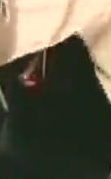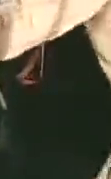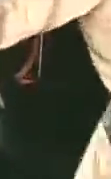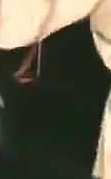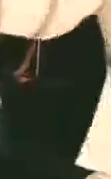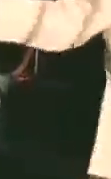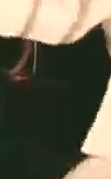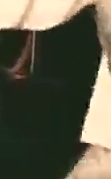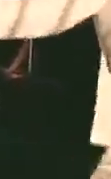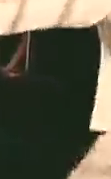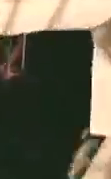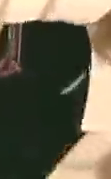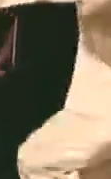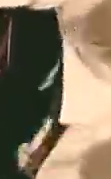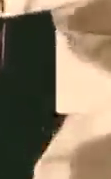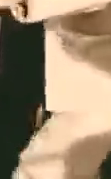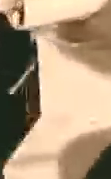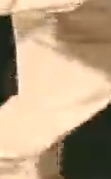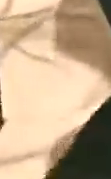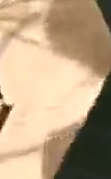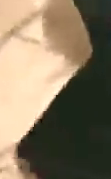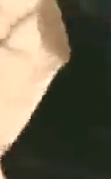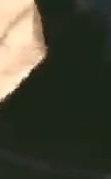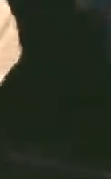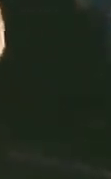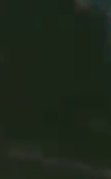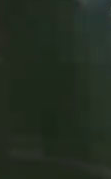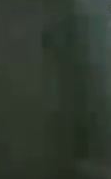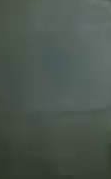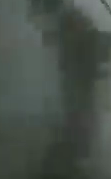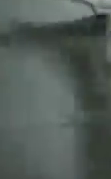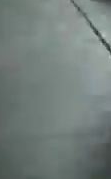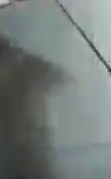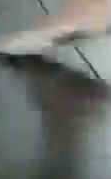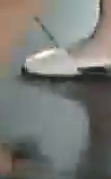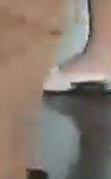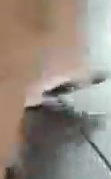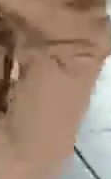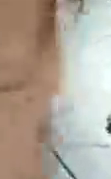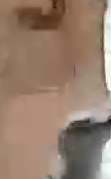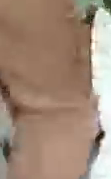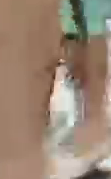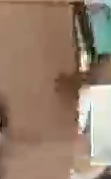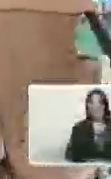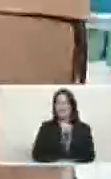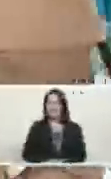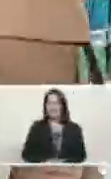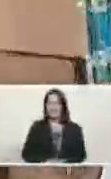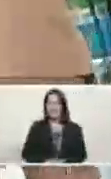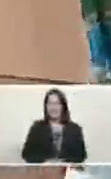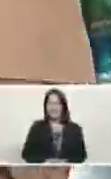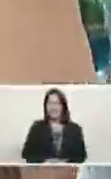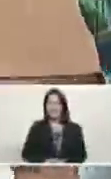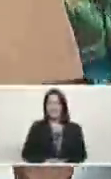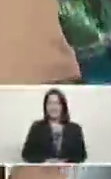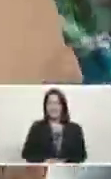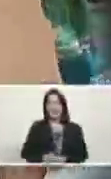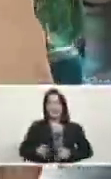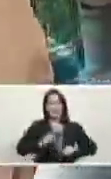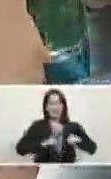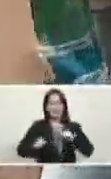racismo la intolerancia religiosa las guerras y la represión movimientos sociales feministas